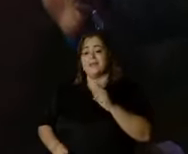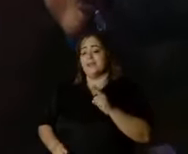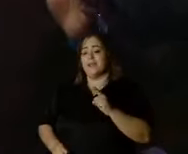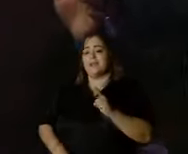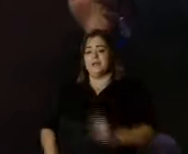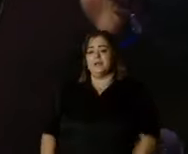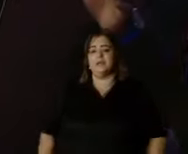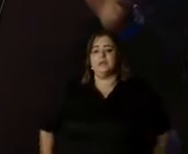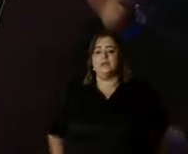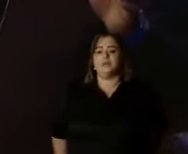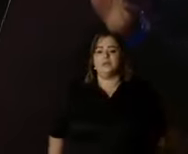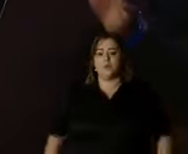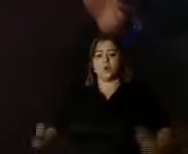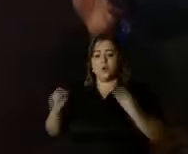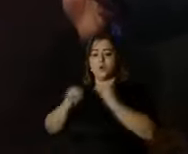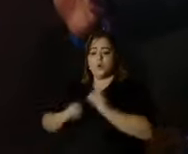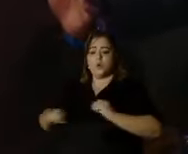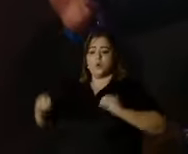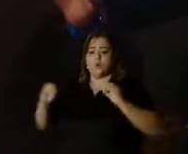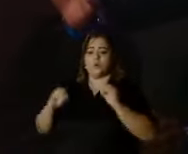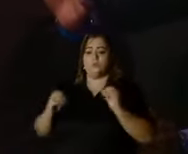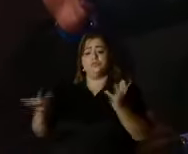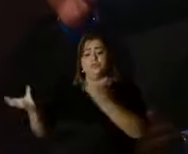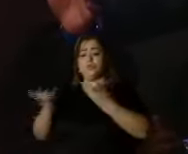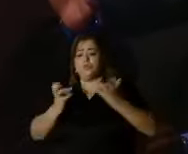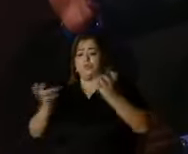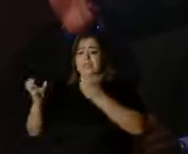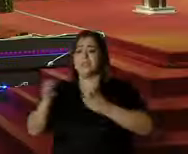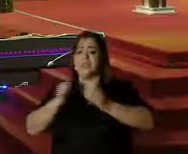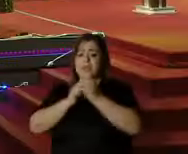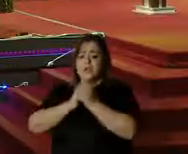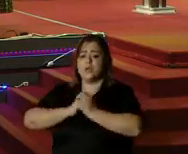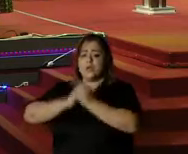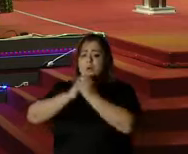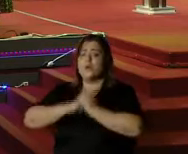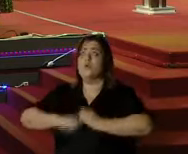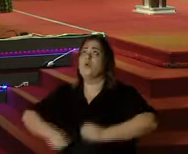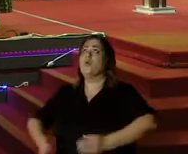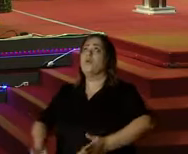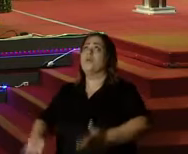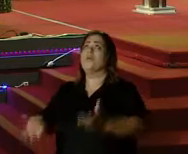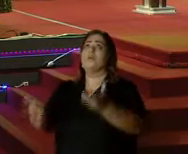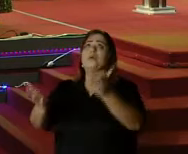en verdad, yo quiero